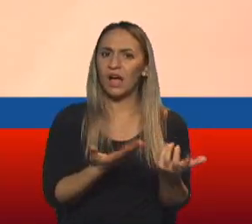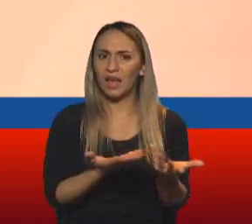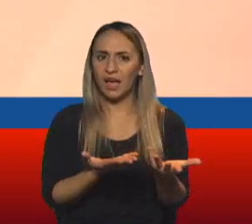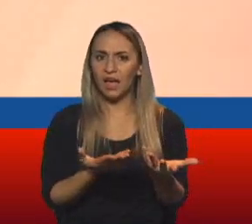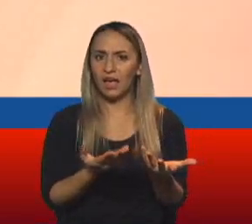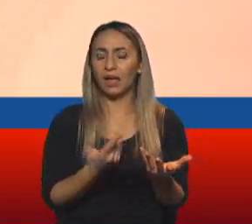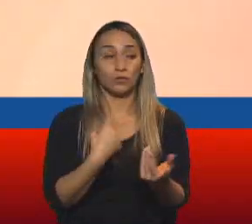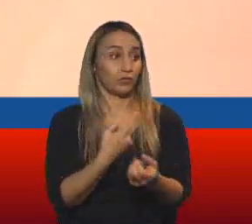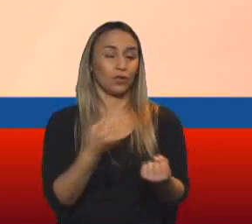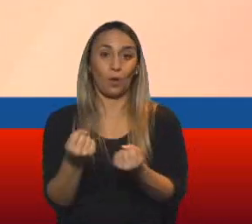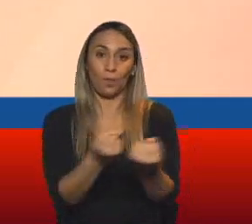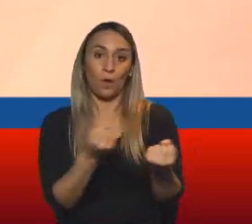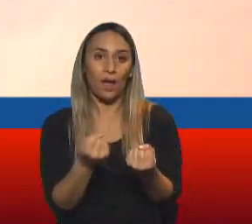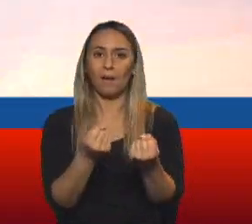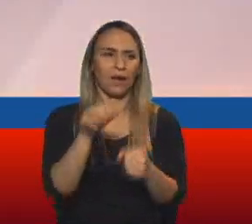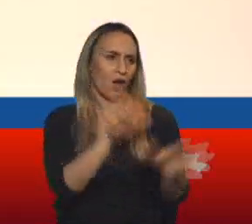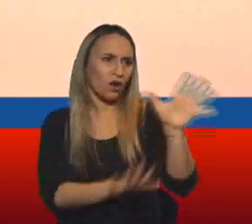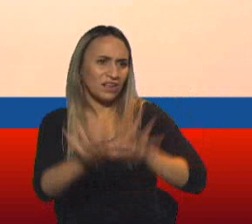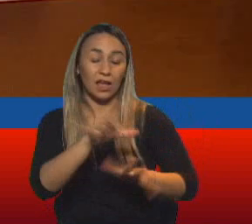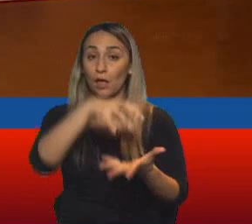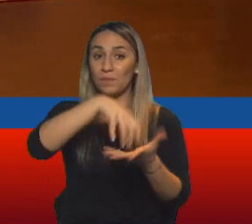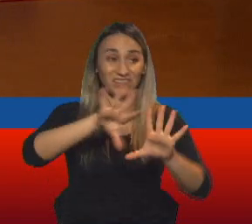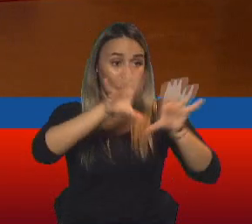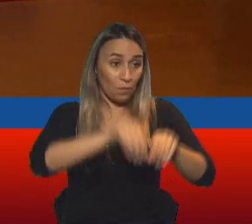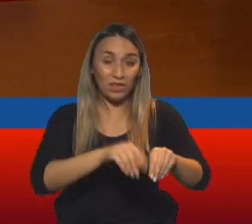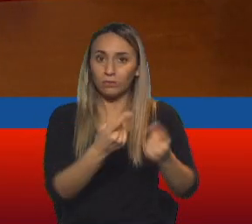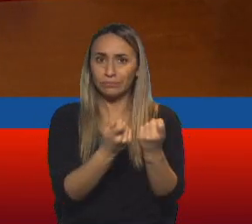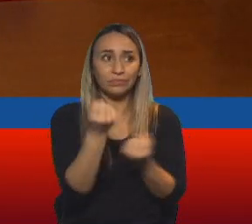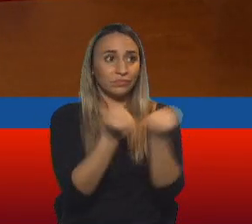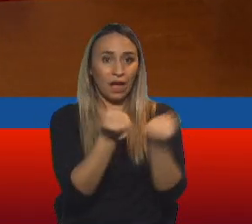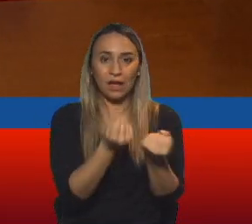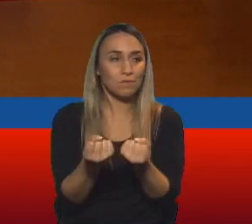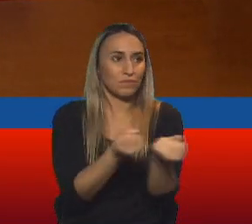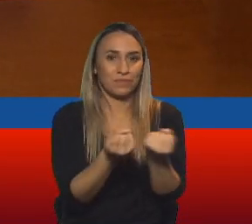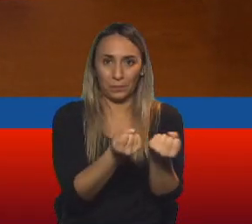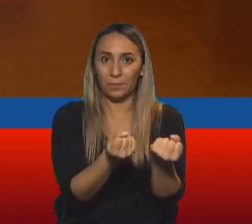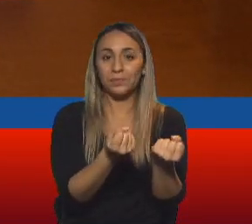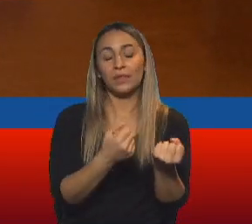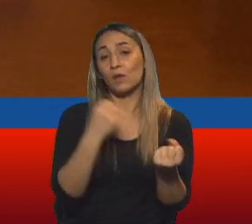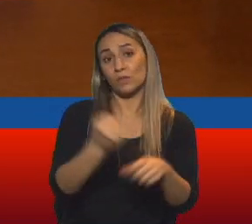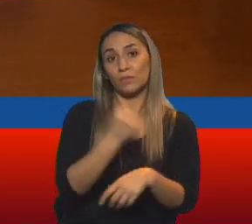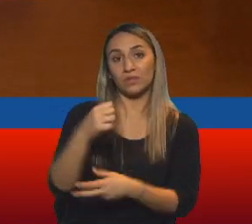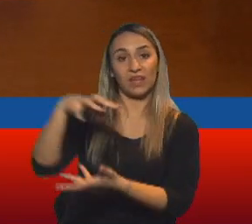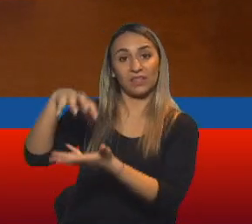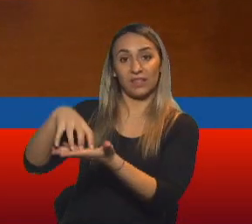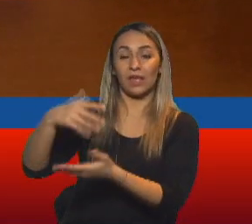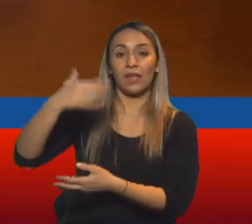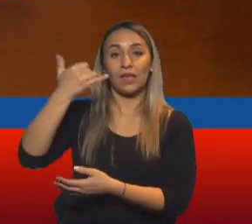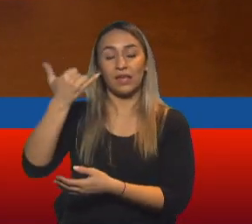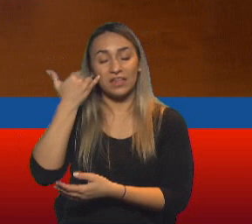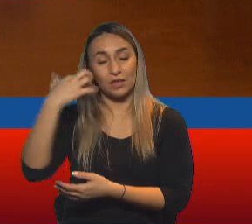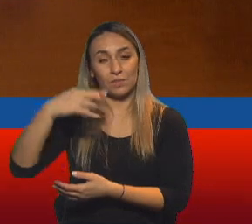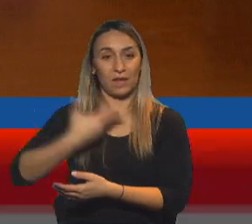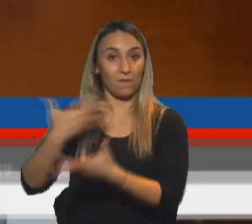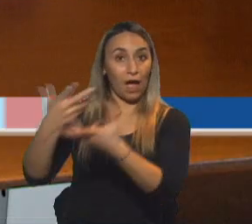para nuestro movimiento, para nuestra logística de toda la empresa, y nos parece muy importante tener el apoyo de YPF para esta